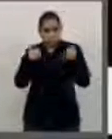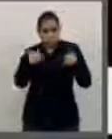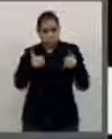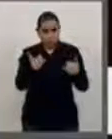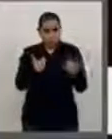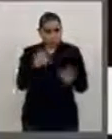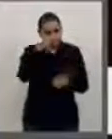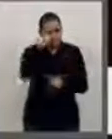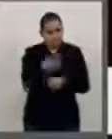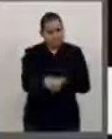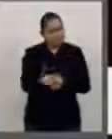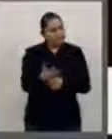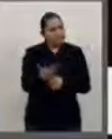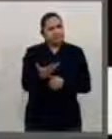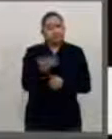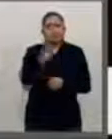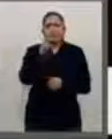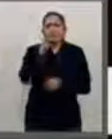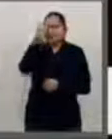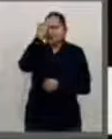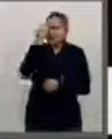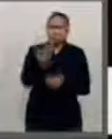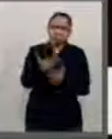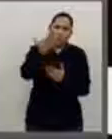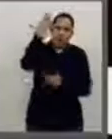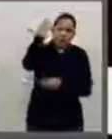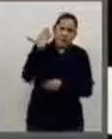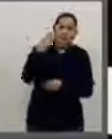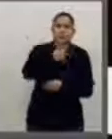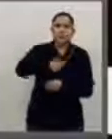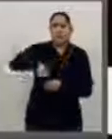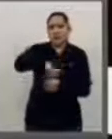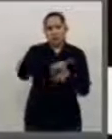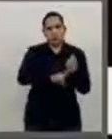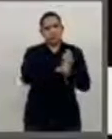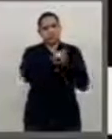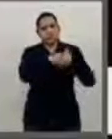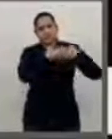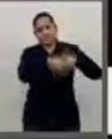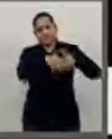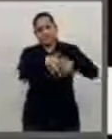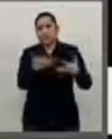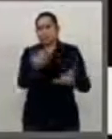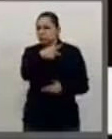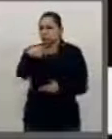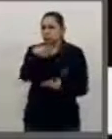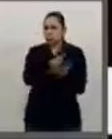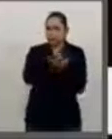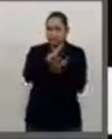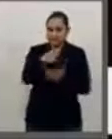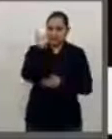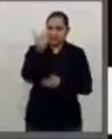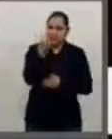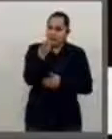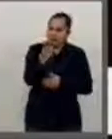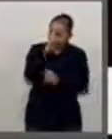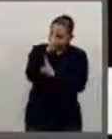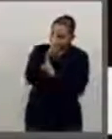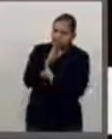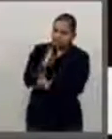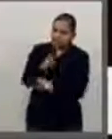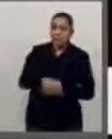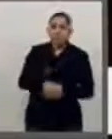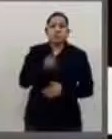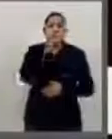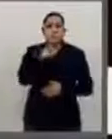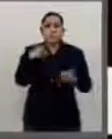derechos que se desencadenaron a partir de este movimiento. Es también un homenaje a las víctimas de una